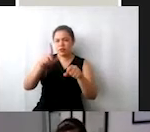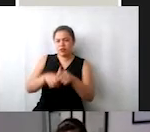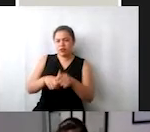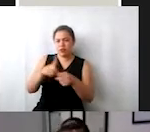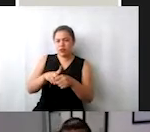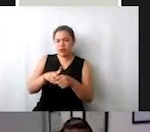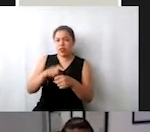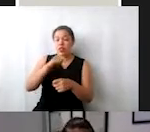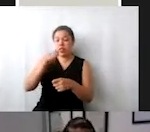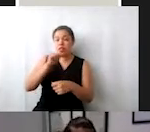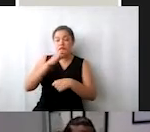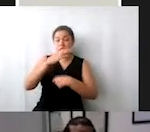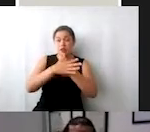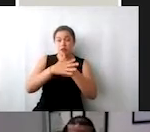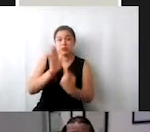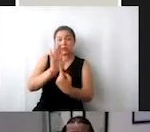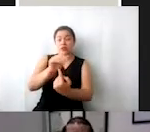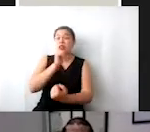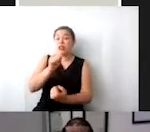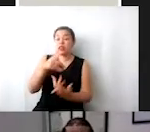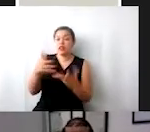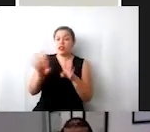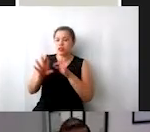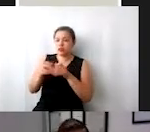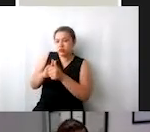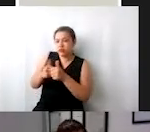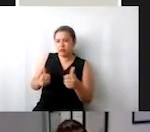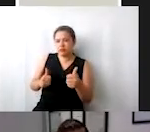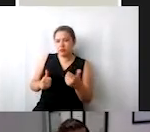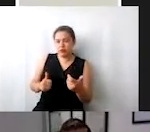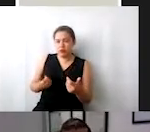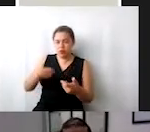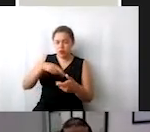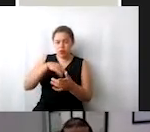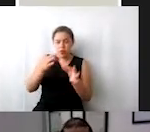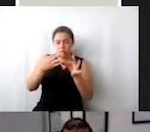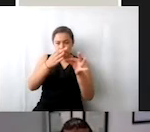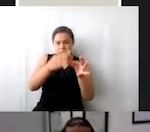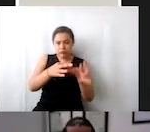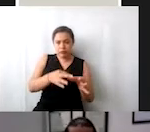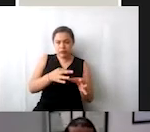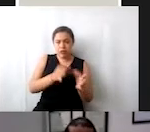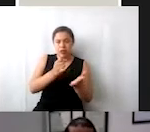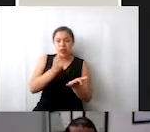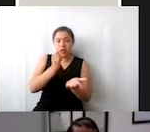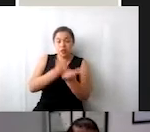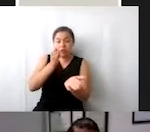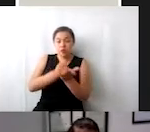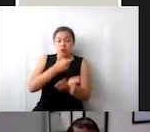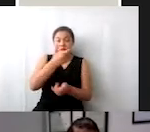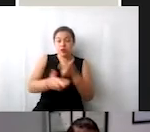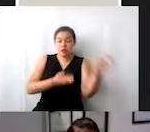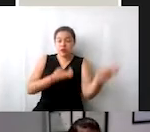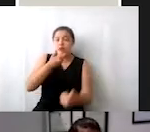presentar el aviso es no estar al corriente, aunque estemos puntualmente al corriente en el pago de los impuestos, pero